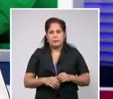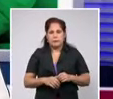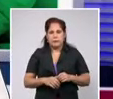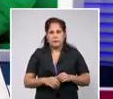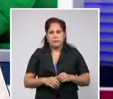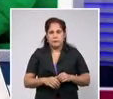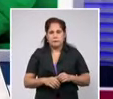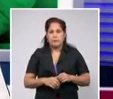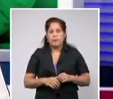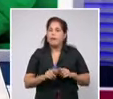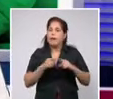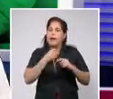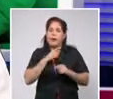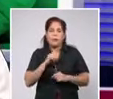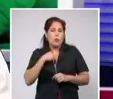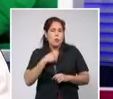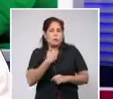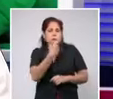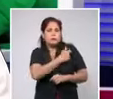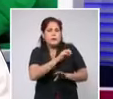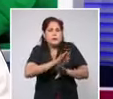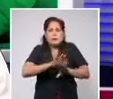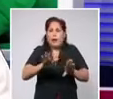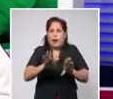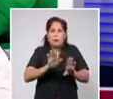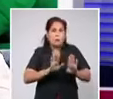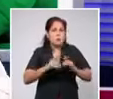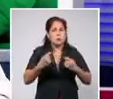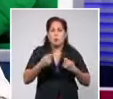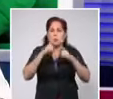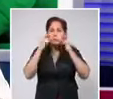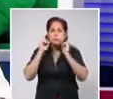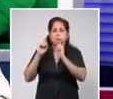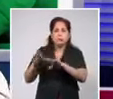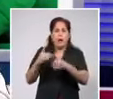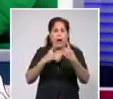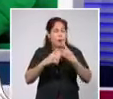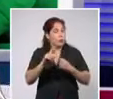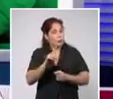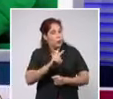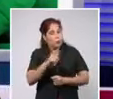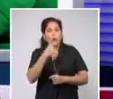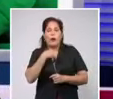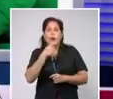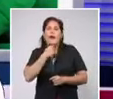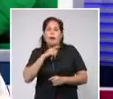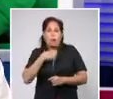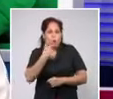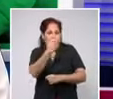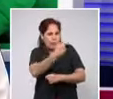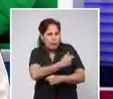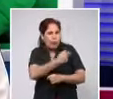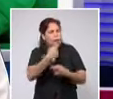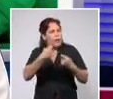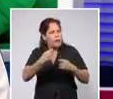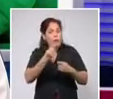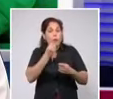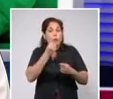El hecho de que tú te vacunes te evita complicaciones, la evolución hacia la